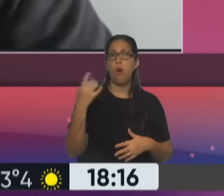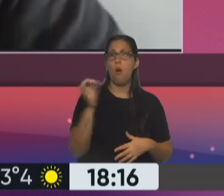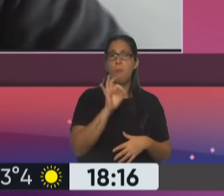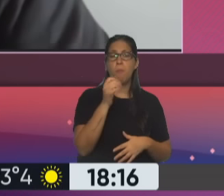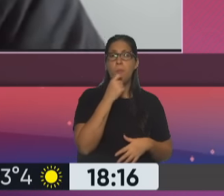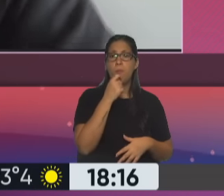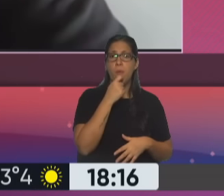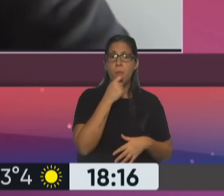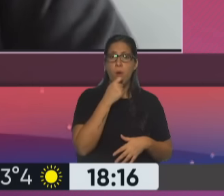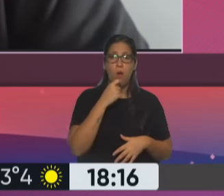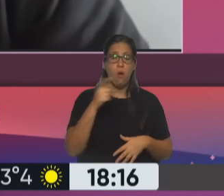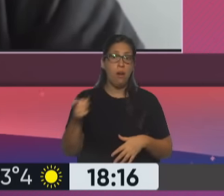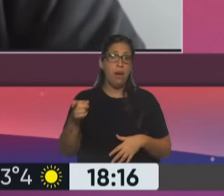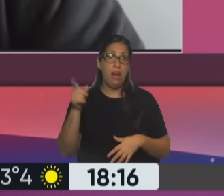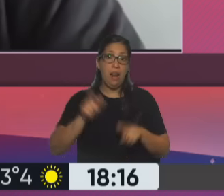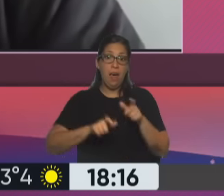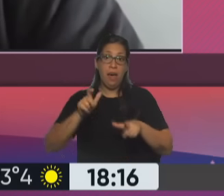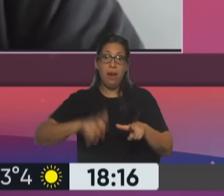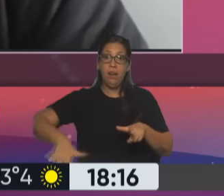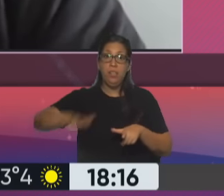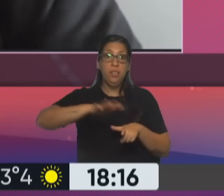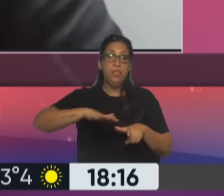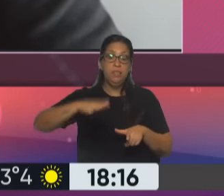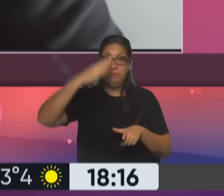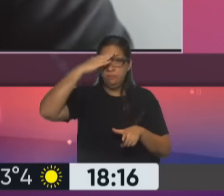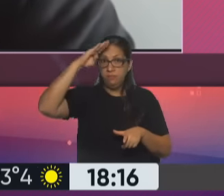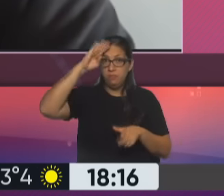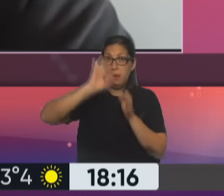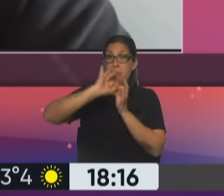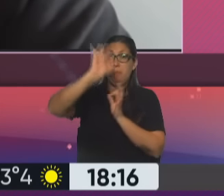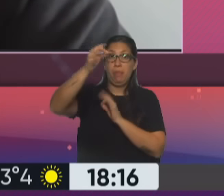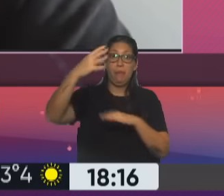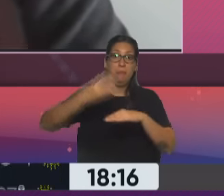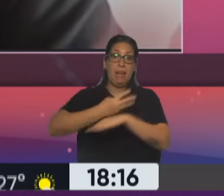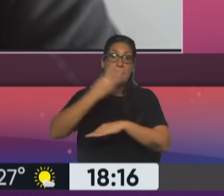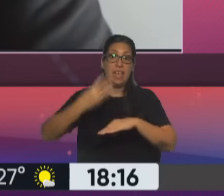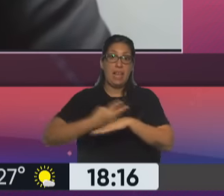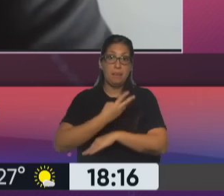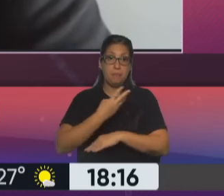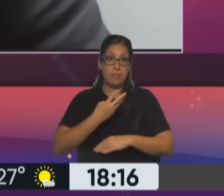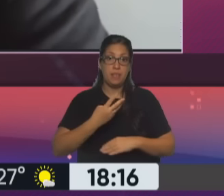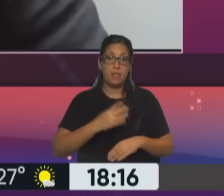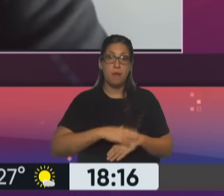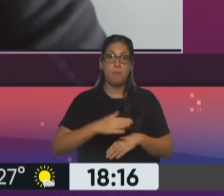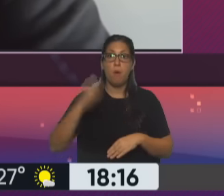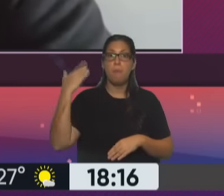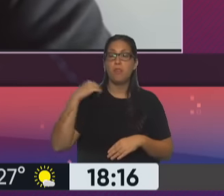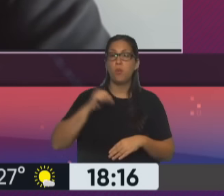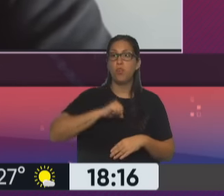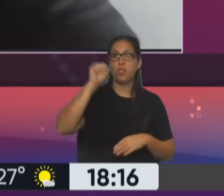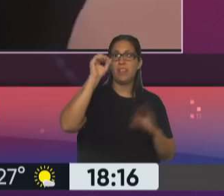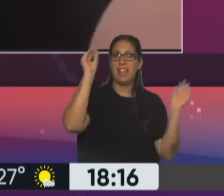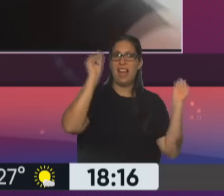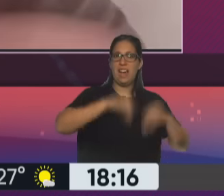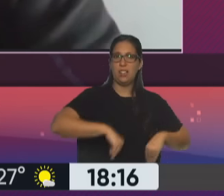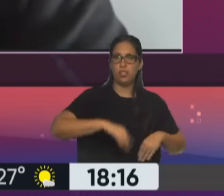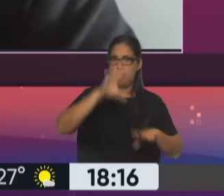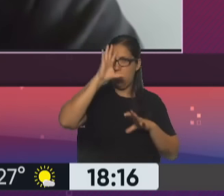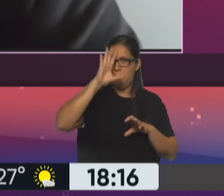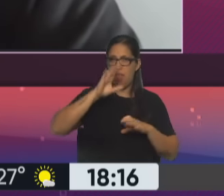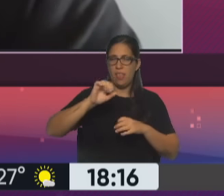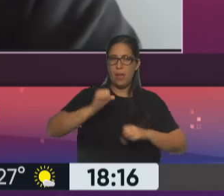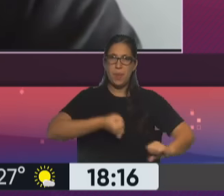ejemplo, y la diáspora cubana que está a muy pocas millas en Miami, ¿no? En su momento, cuando fue justamente la caída de la Unión Soviética, uno se acuerda de todos los balseros